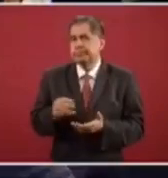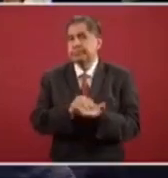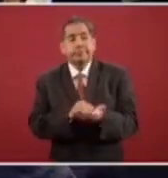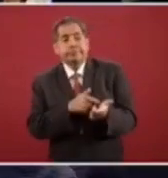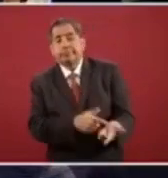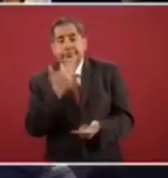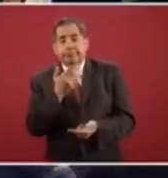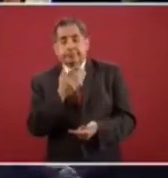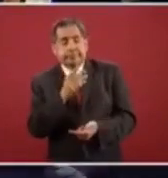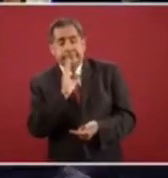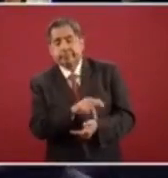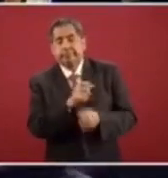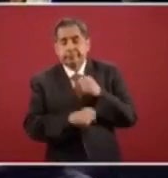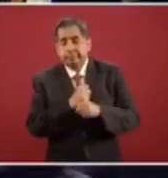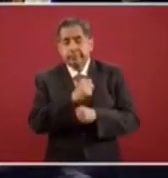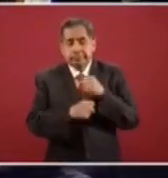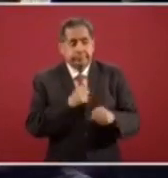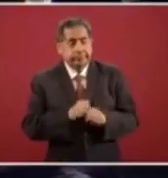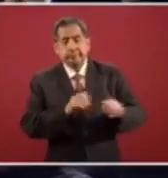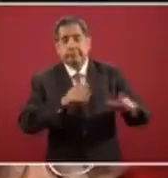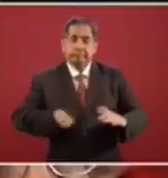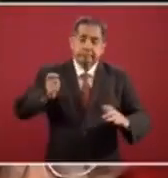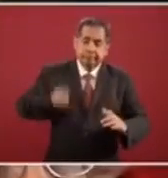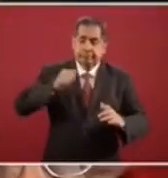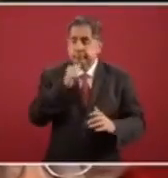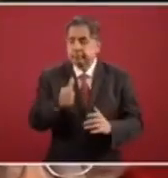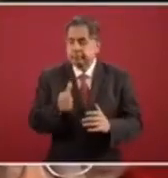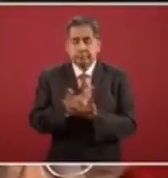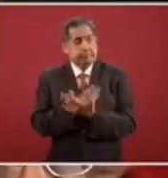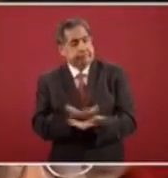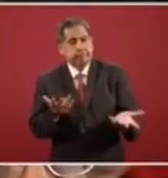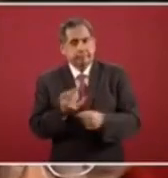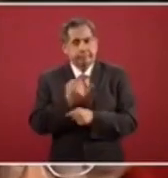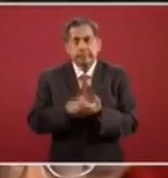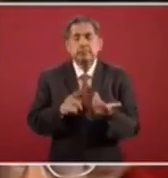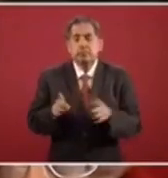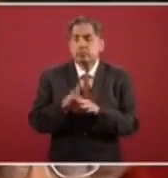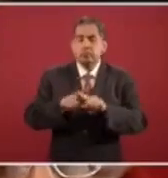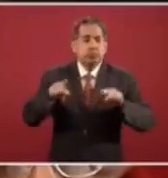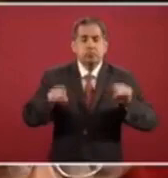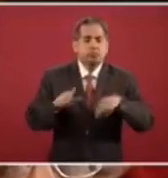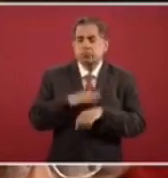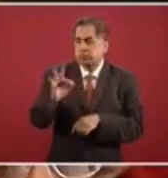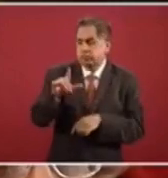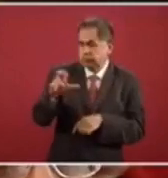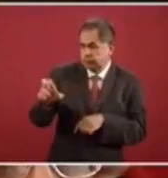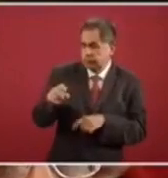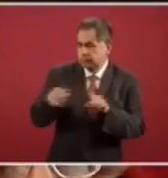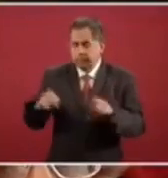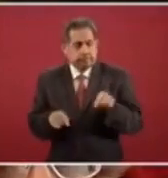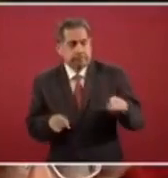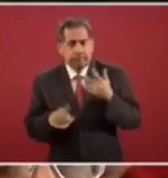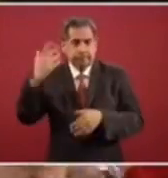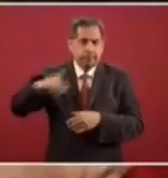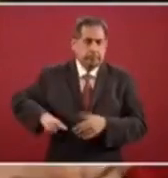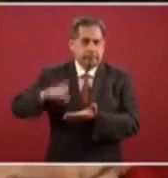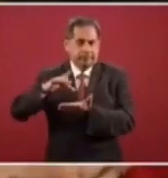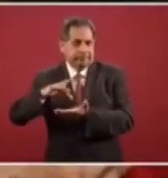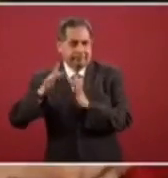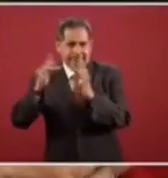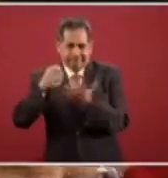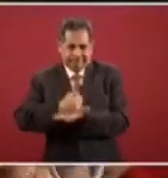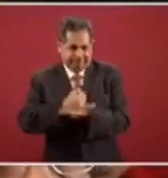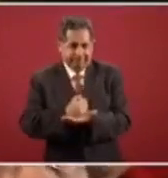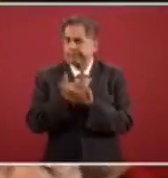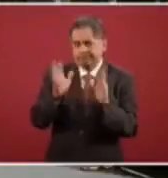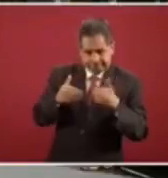siga más años sin una sentencia y la diferenciación, por hace unos años la presión del gobierno francés por todos conocida,